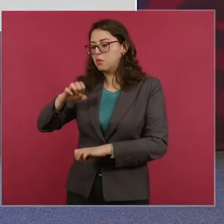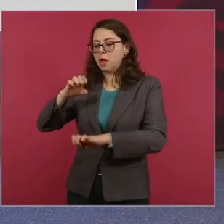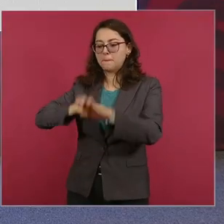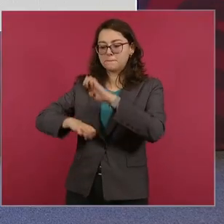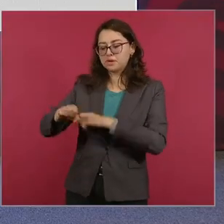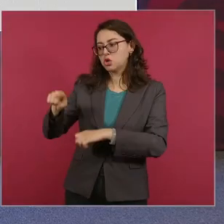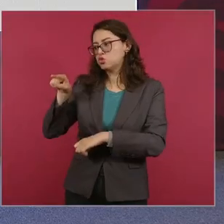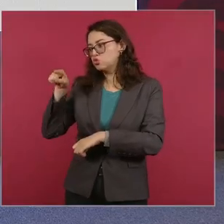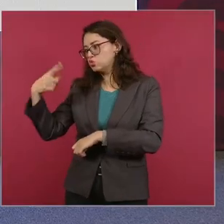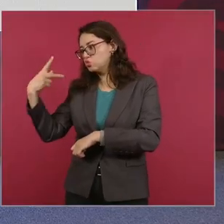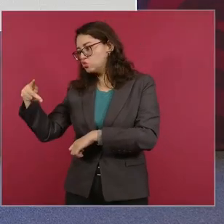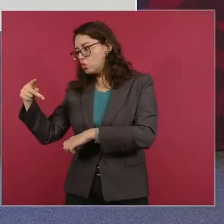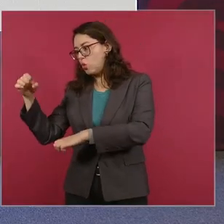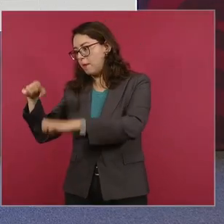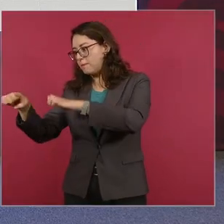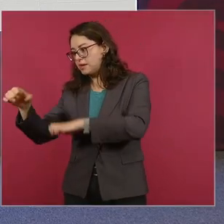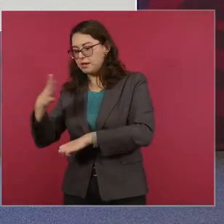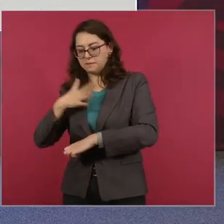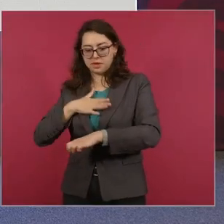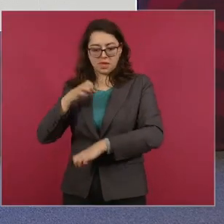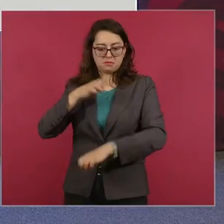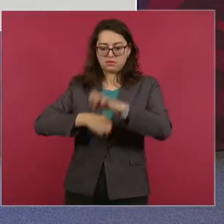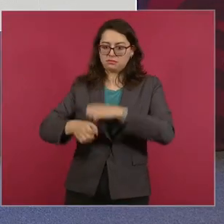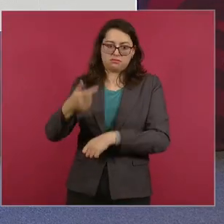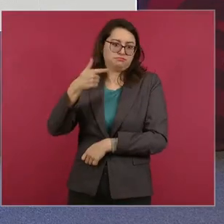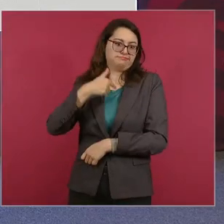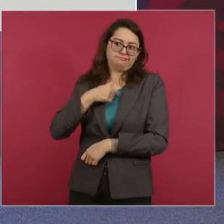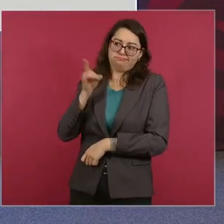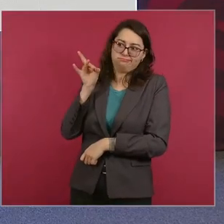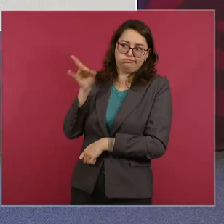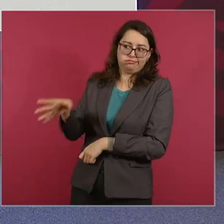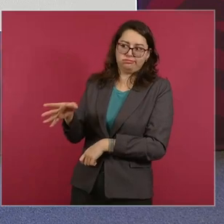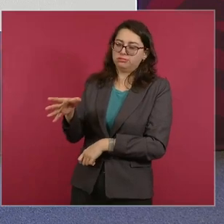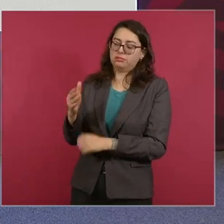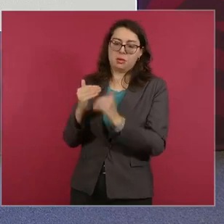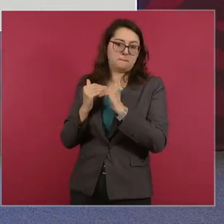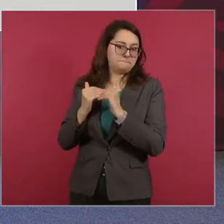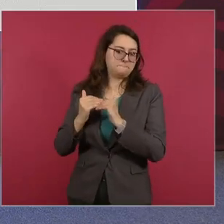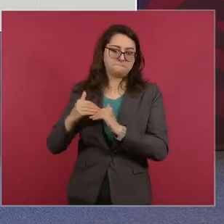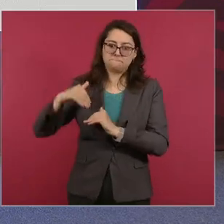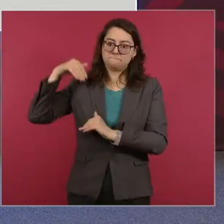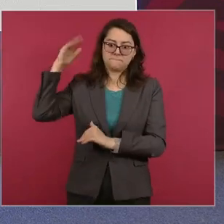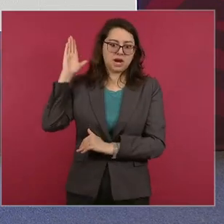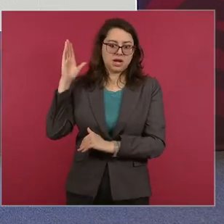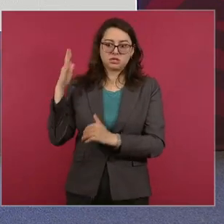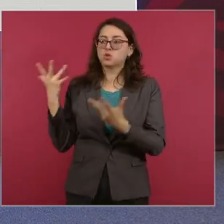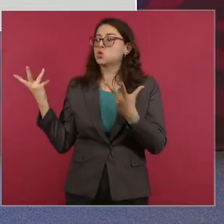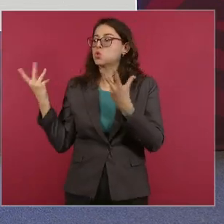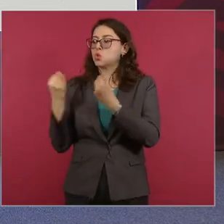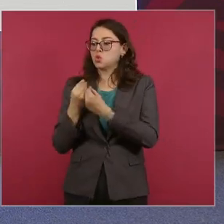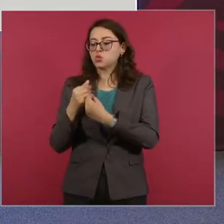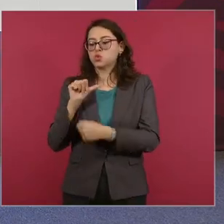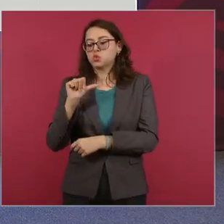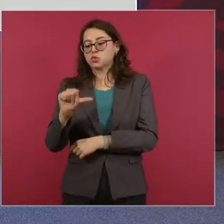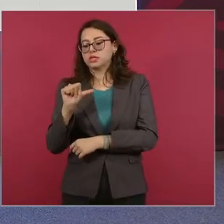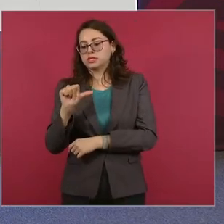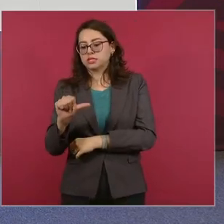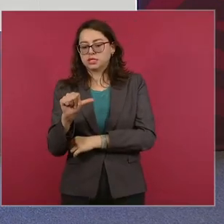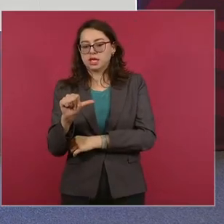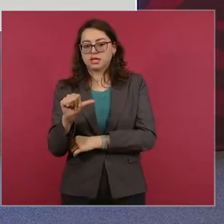el resultado me favoreció y las dimos a conocer conjuntamente el 16